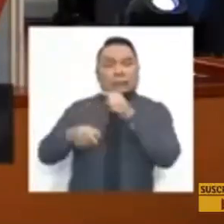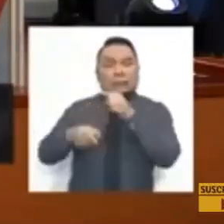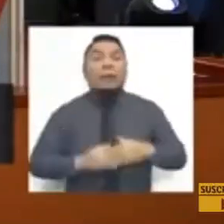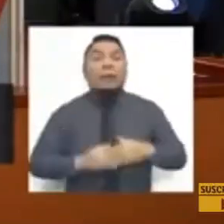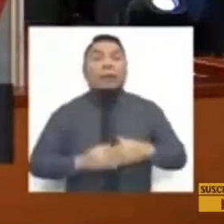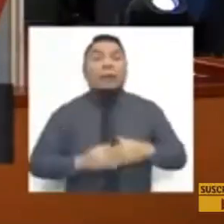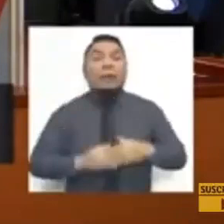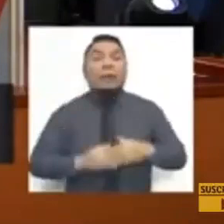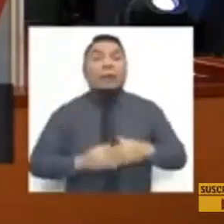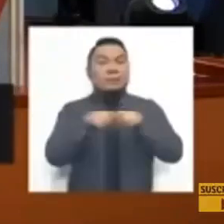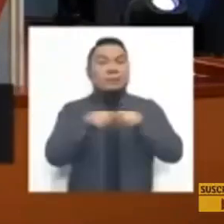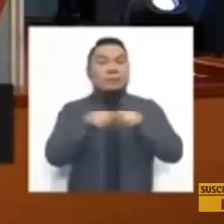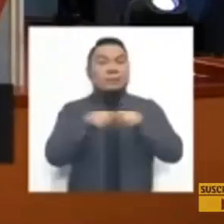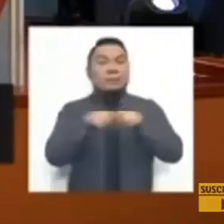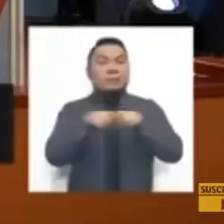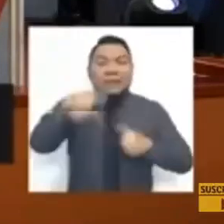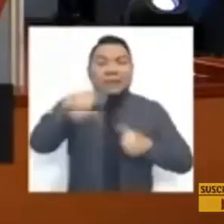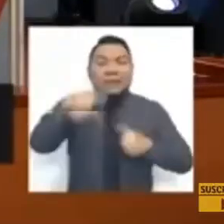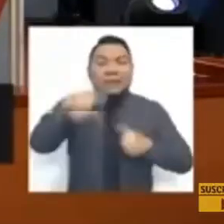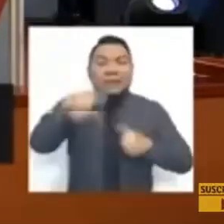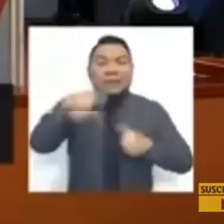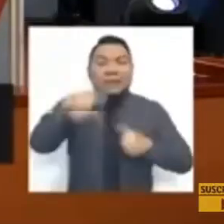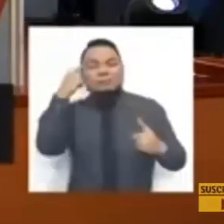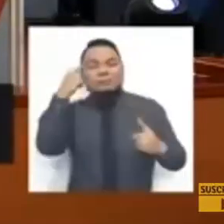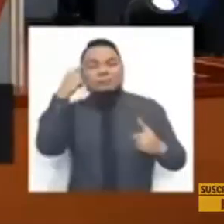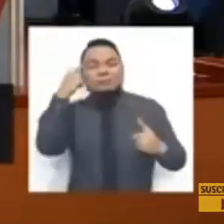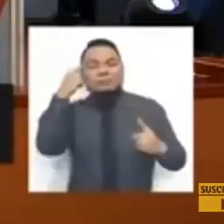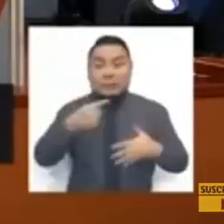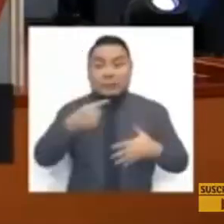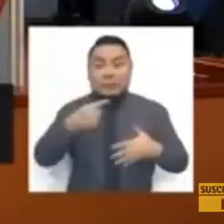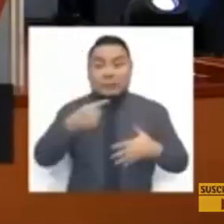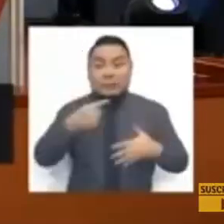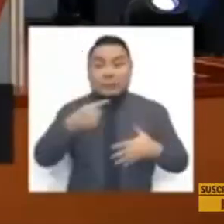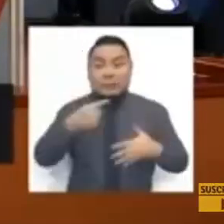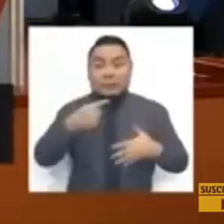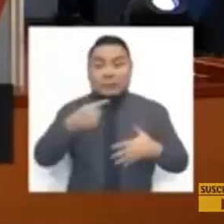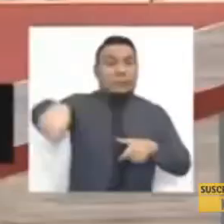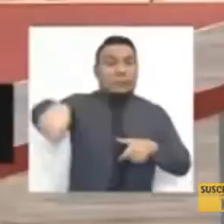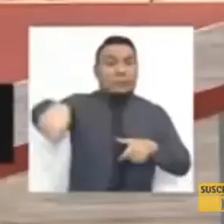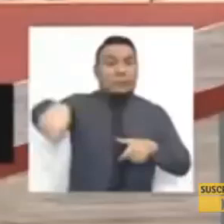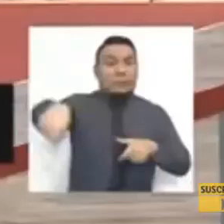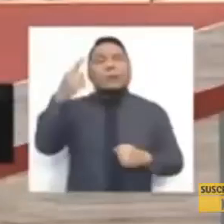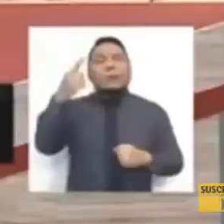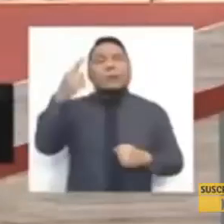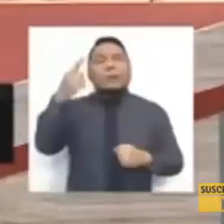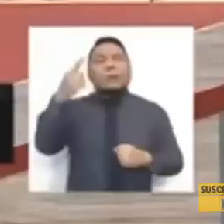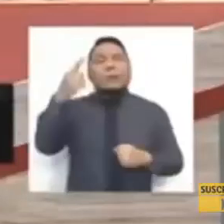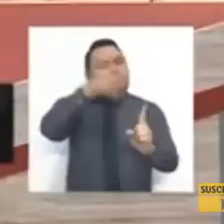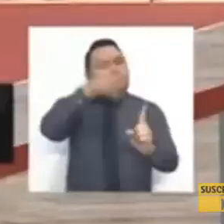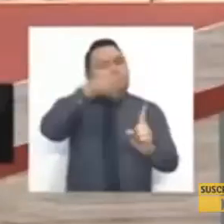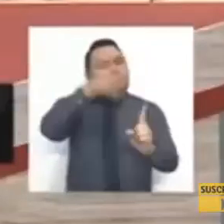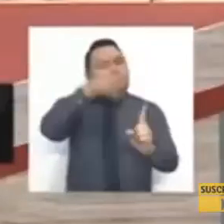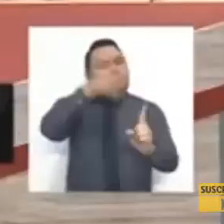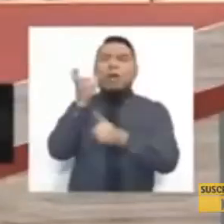modo, recordar que este debate tiene como finalidad que la ciudadanía contraste las propuestas de gobierno de cada partido